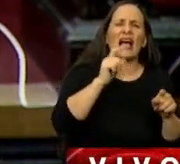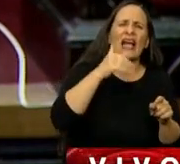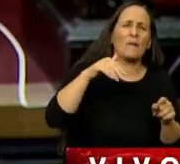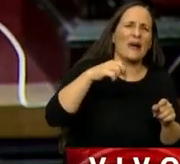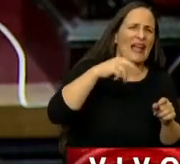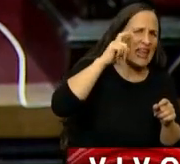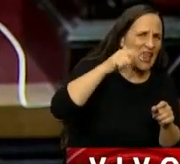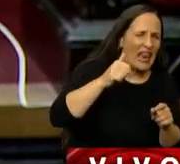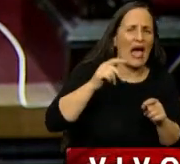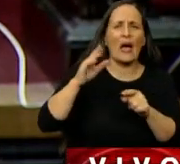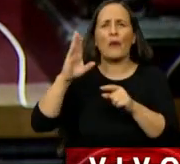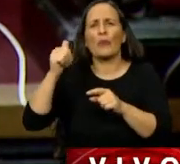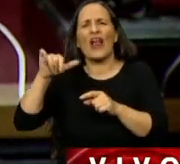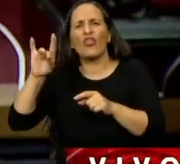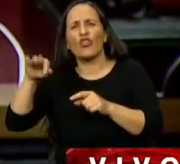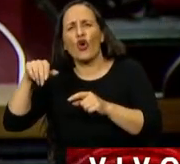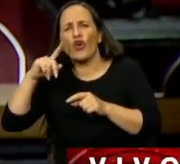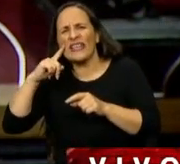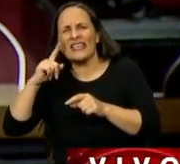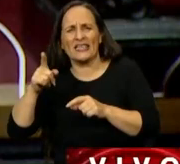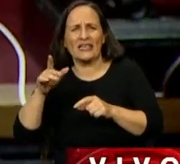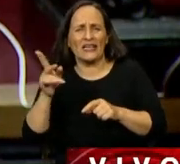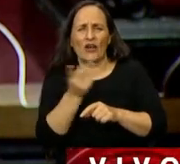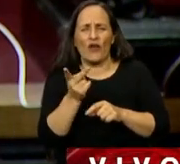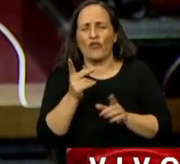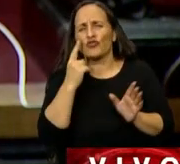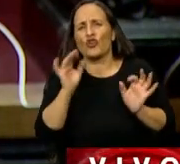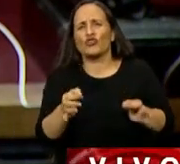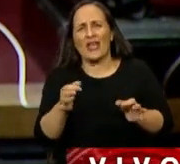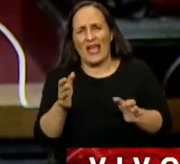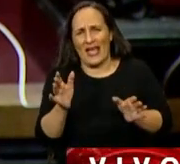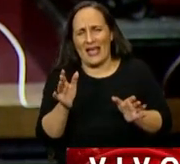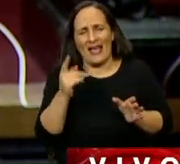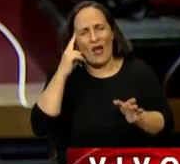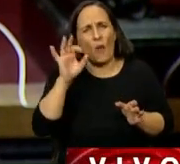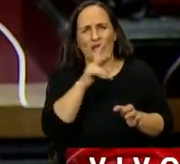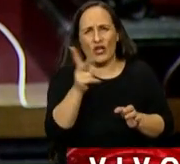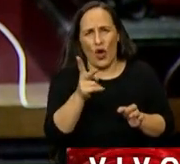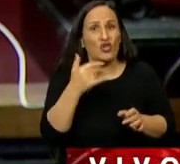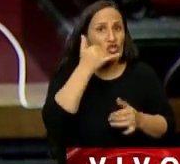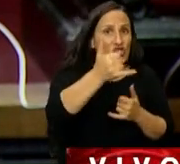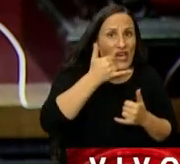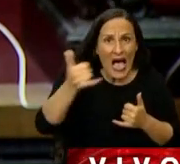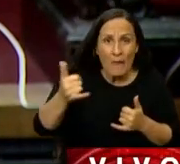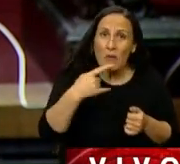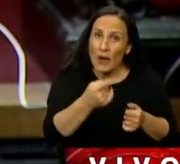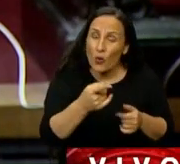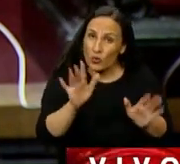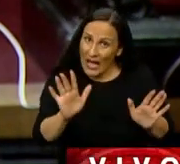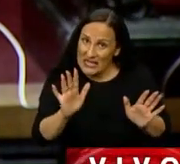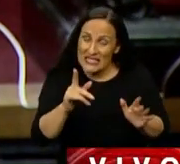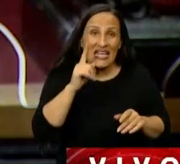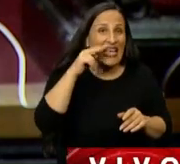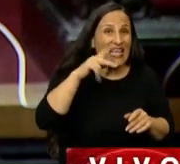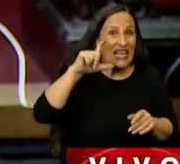son amigos míos y yo sé lo que opinan. Llámenlo, no quiero hablar por otro, llámenlo por teléfono y pregúntenle si están de acuerdo en cómo se asigna la guita